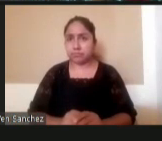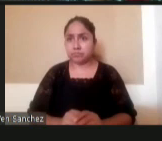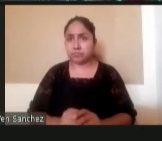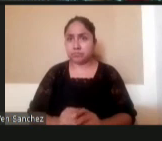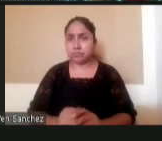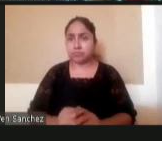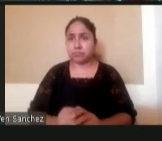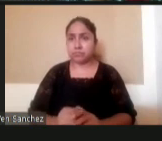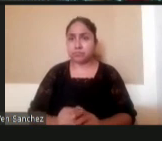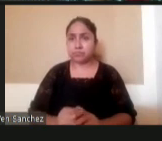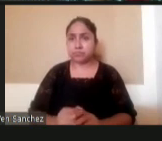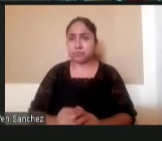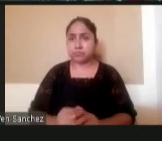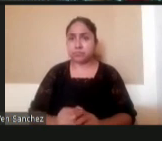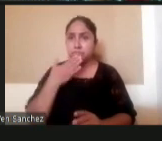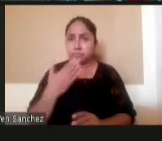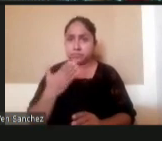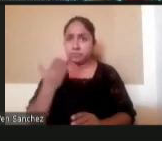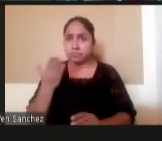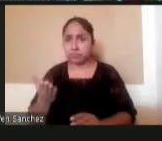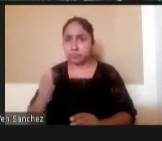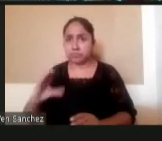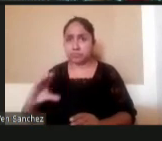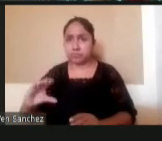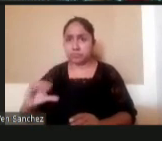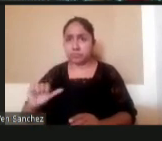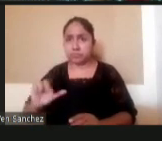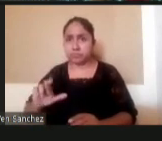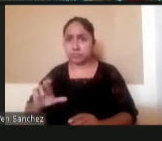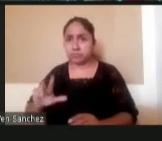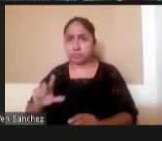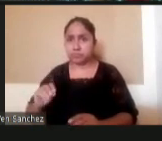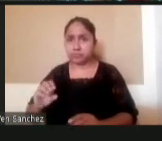Regidor Carlos Ponce Torres, adelante.